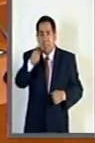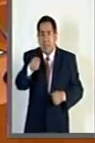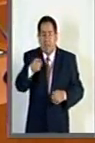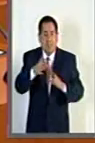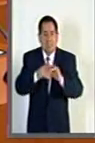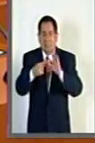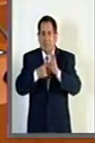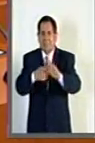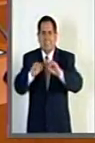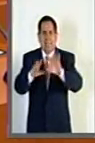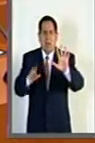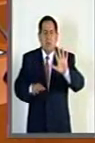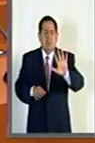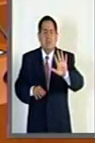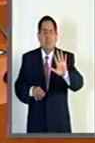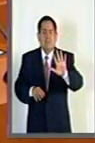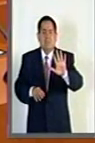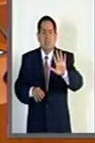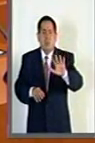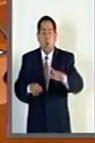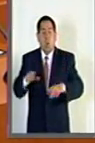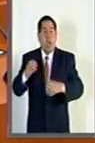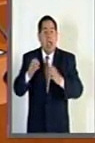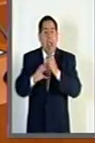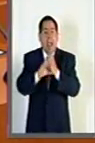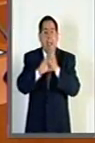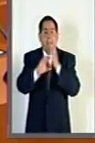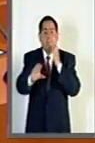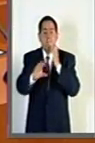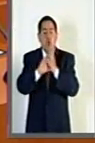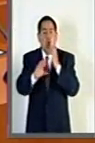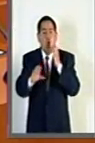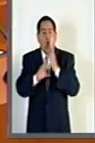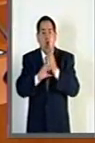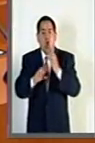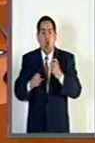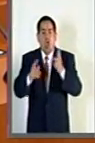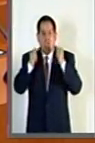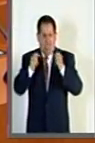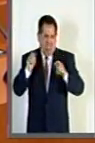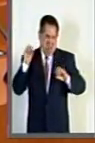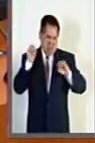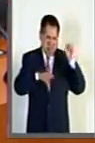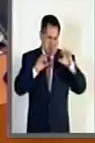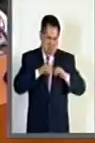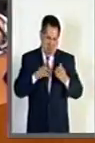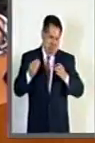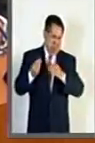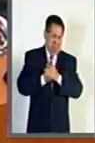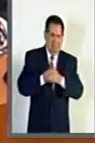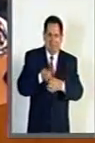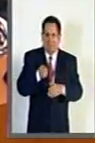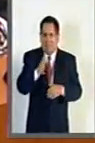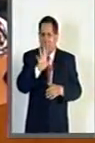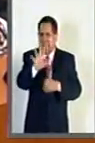evidente un camión con gente hacinada, como